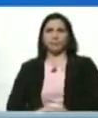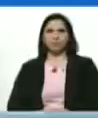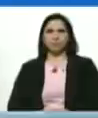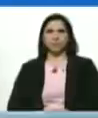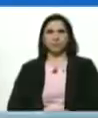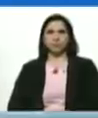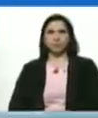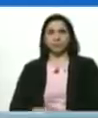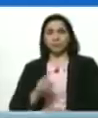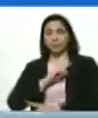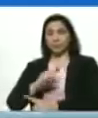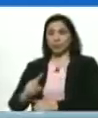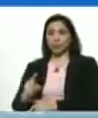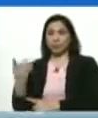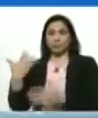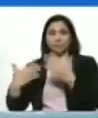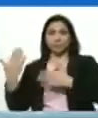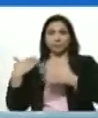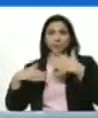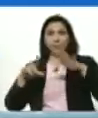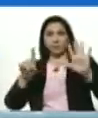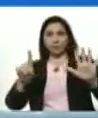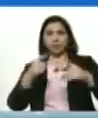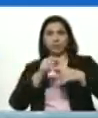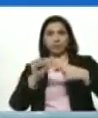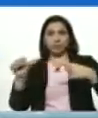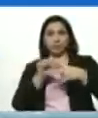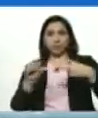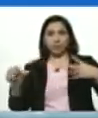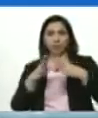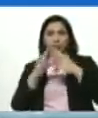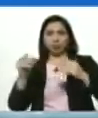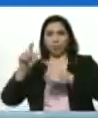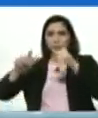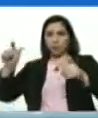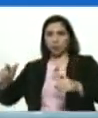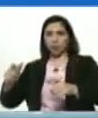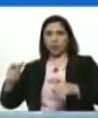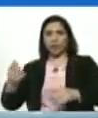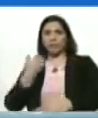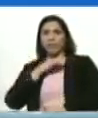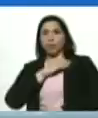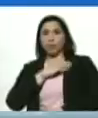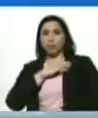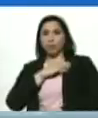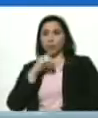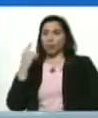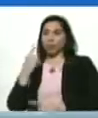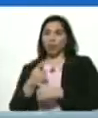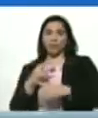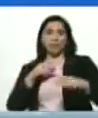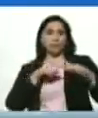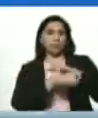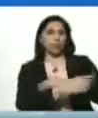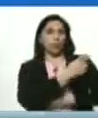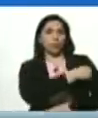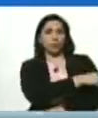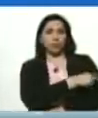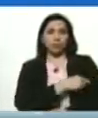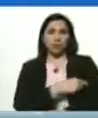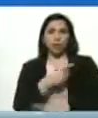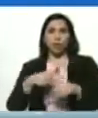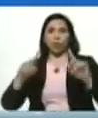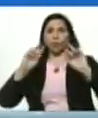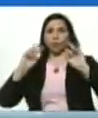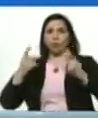y la orden hace seis semanas de que todos los casos se hospitalizaron este es otro tema que nos decía la amiga